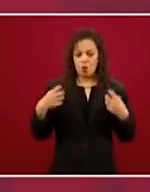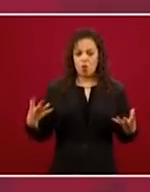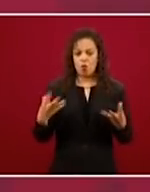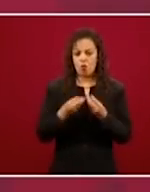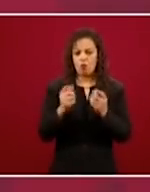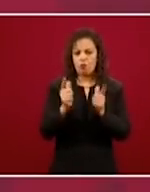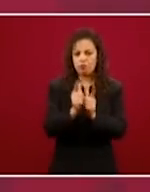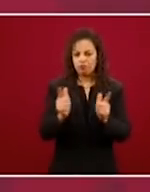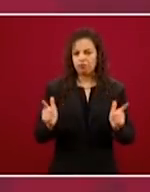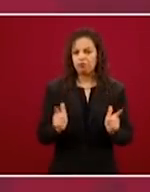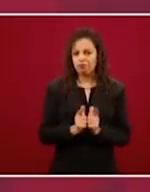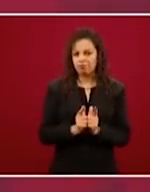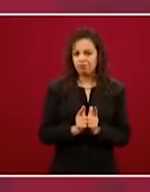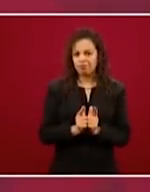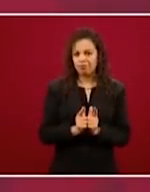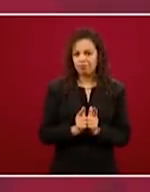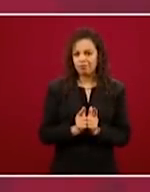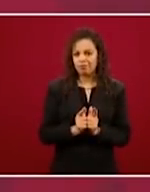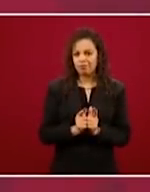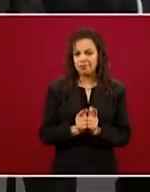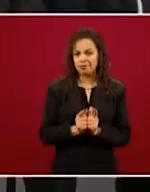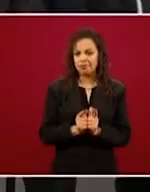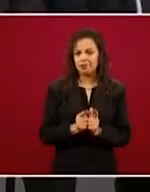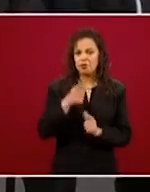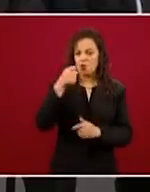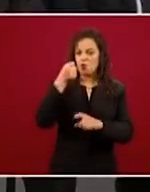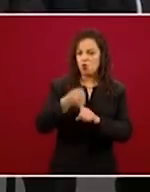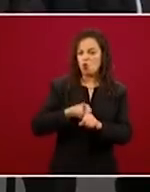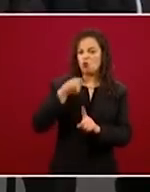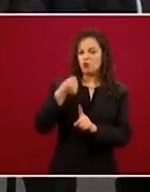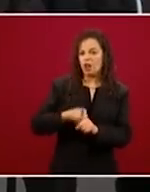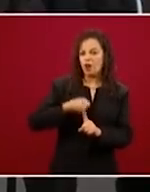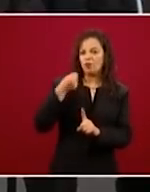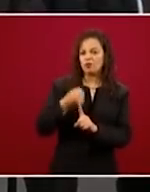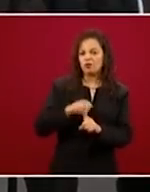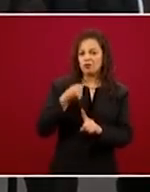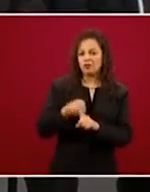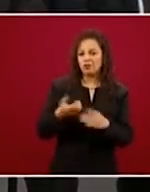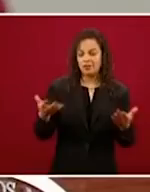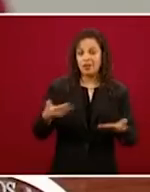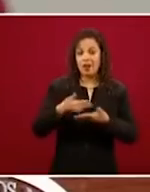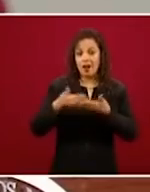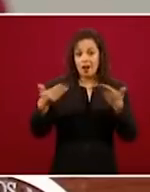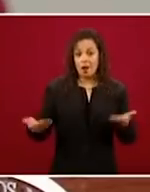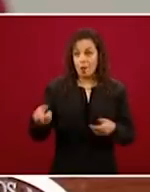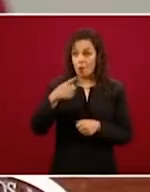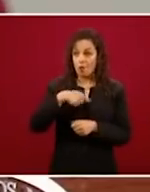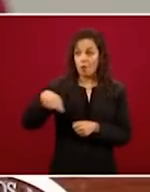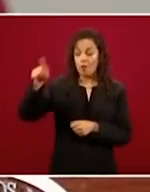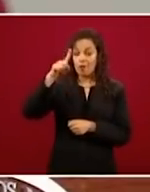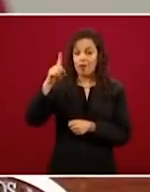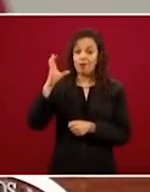llevó a que ahora la mitad de los legisladores sean mujeres